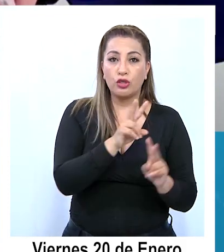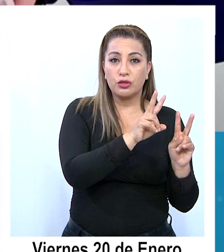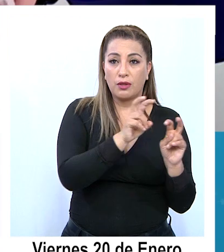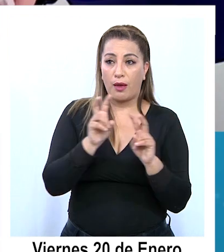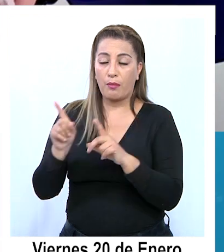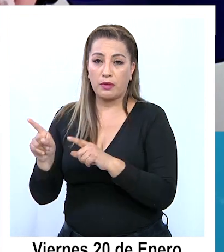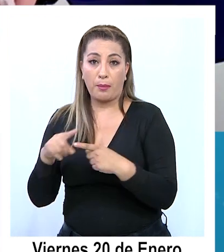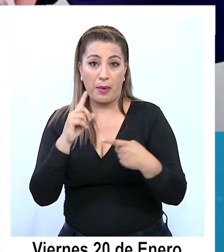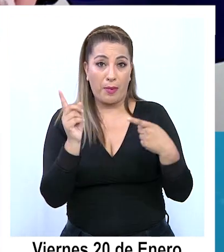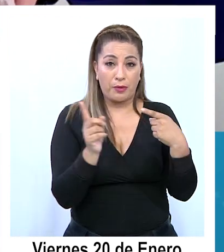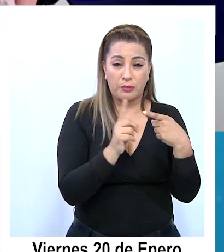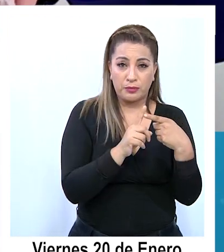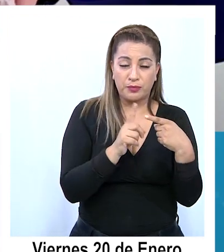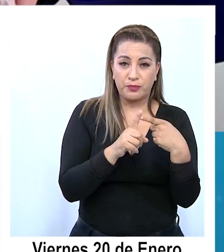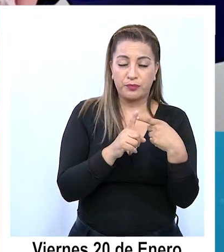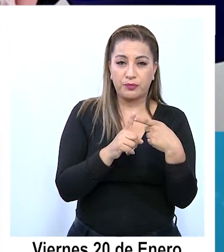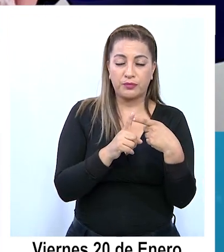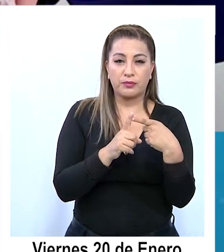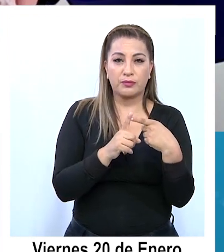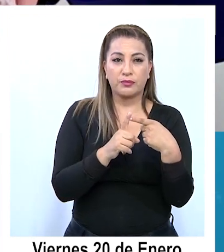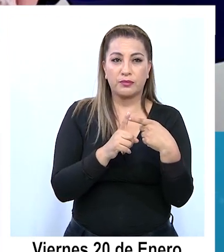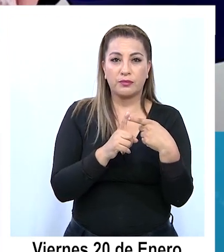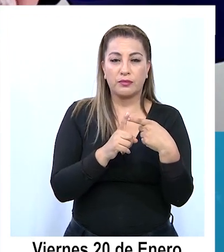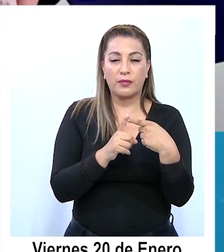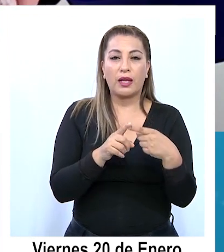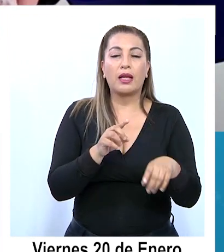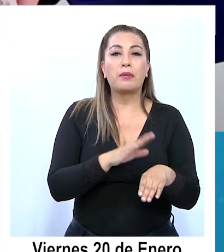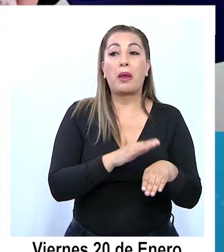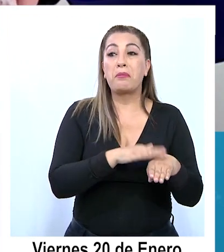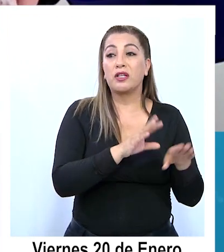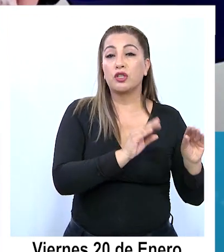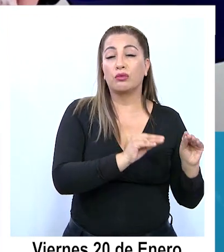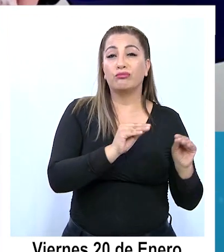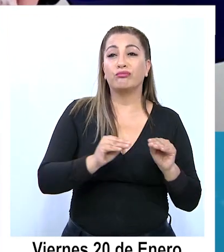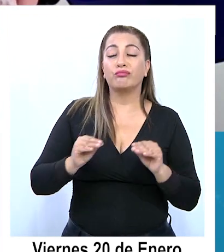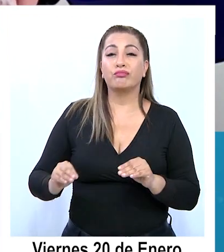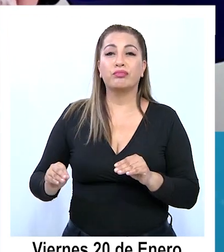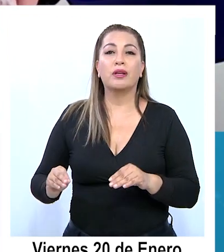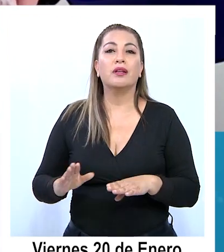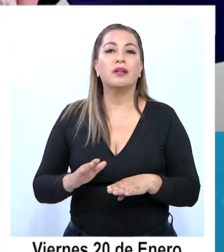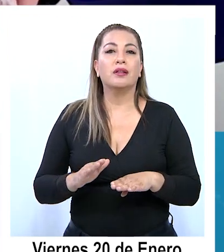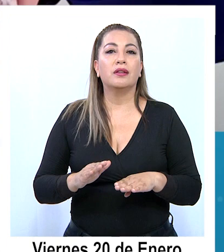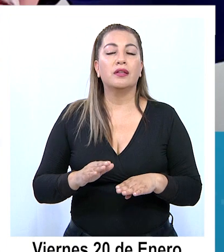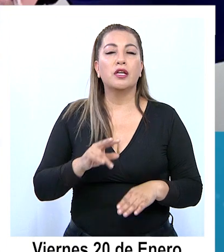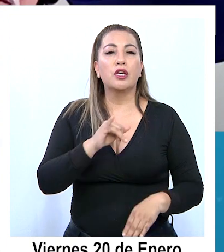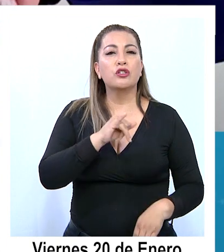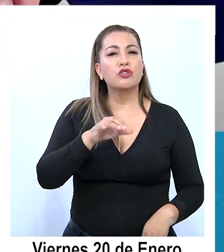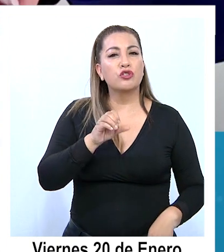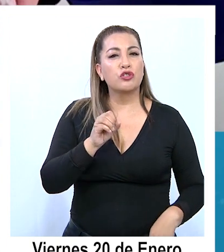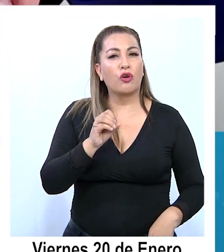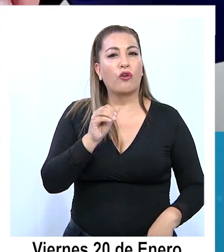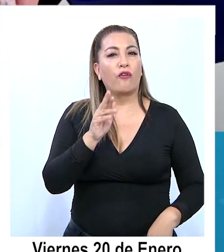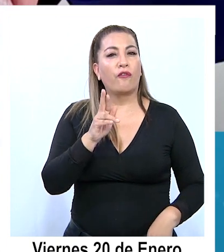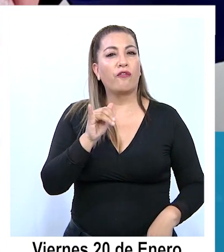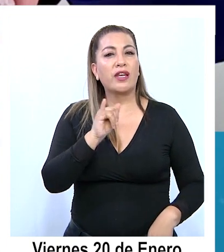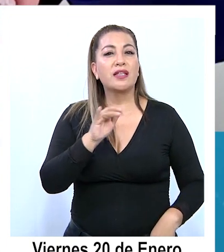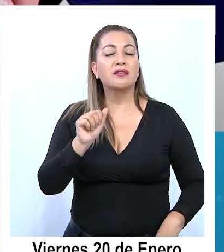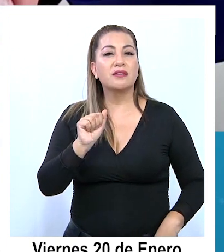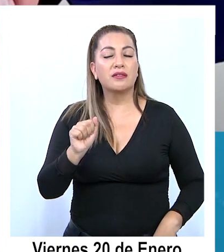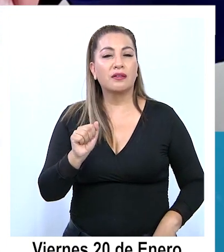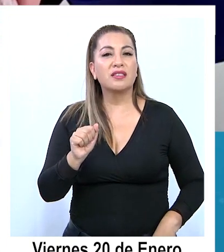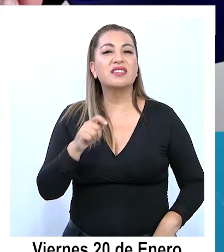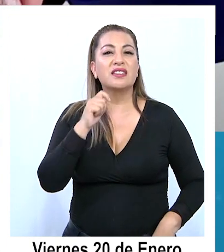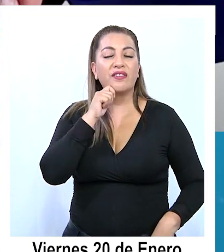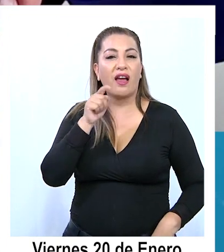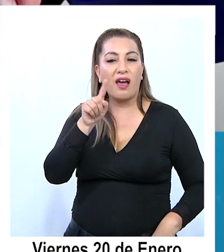cosas. Uno es la prórroga de la concesión a Sofrisa, que es, ¿no es cierto?, la sociedad anónima